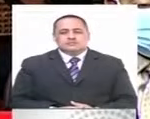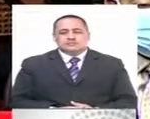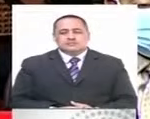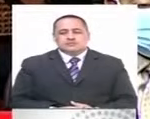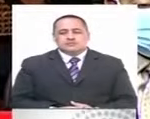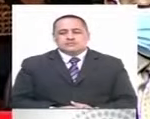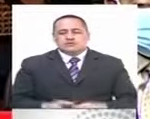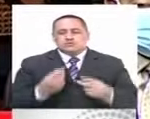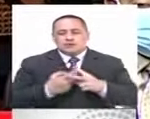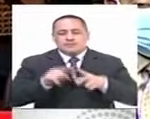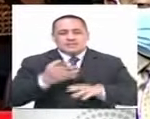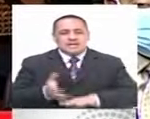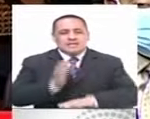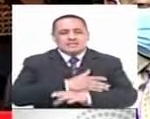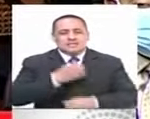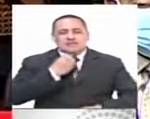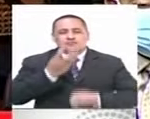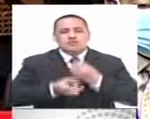Comencé diciendo